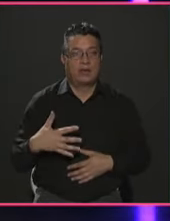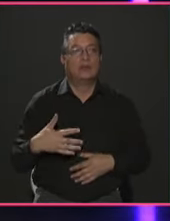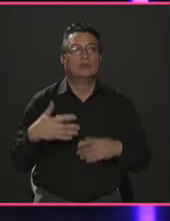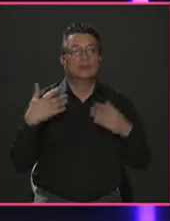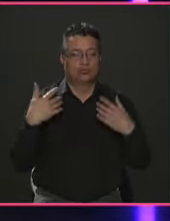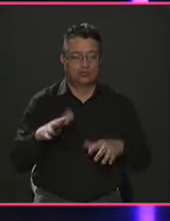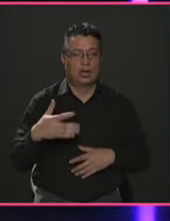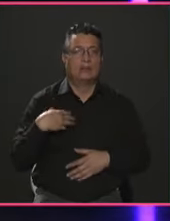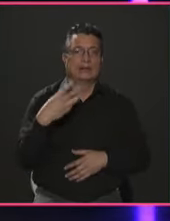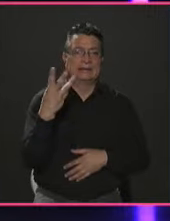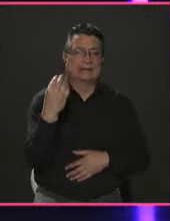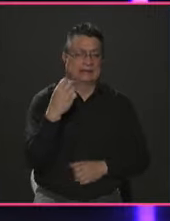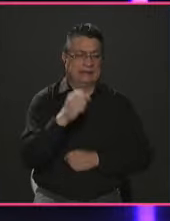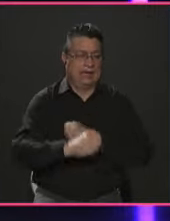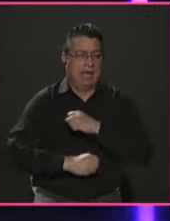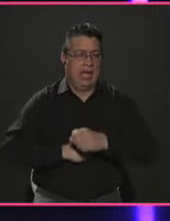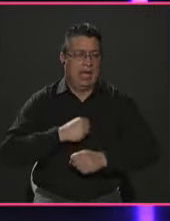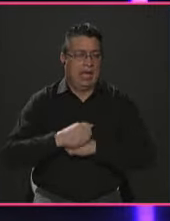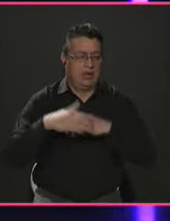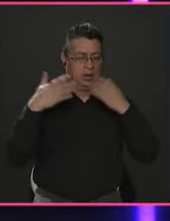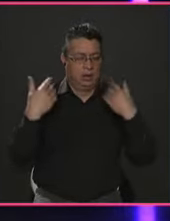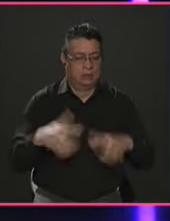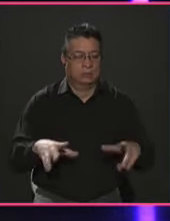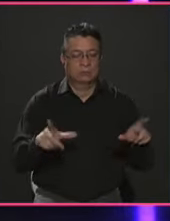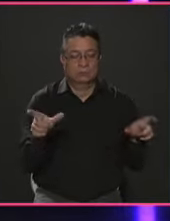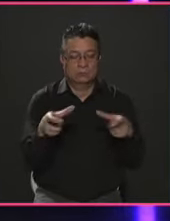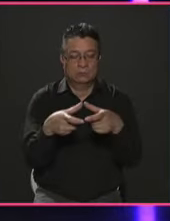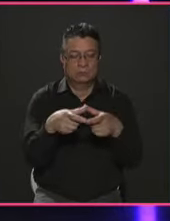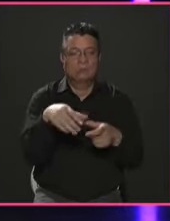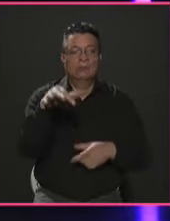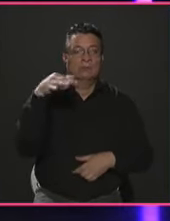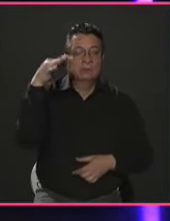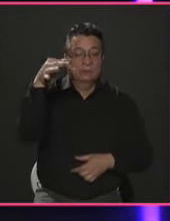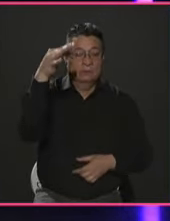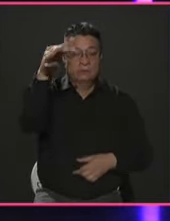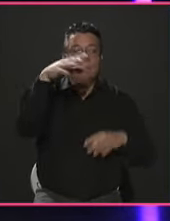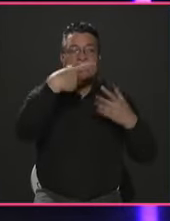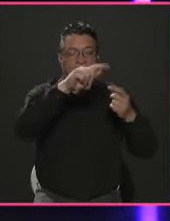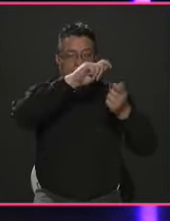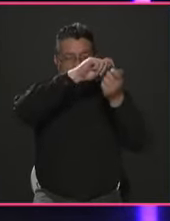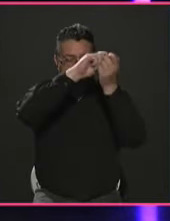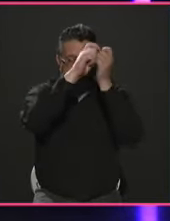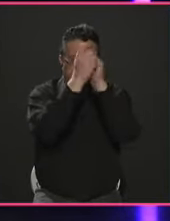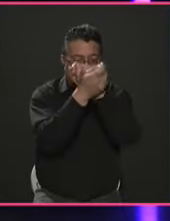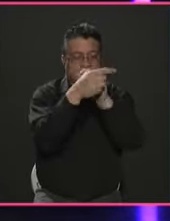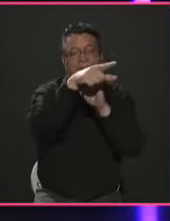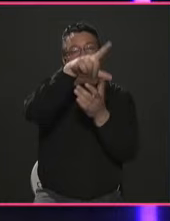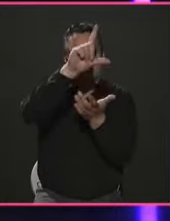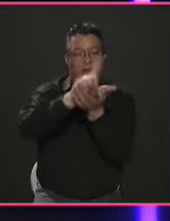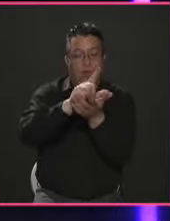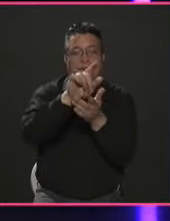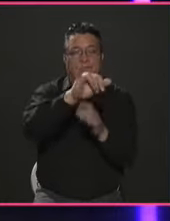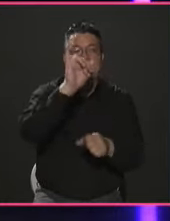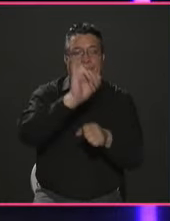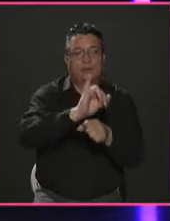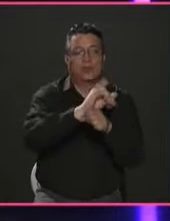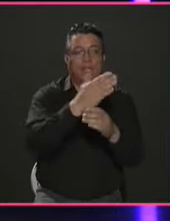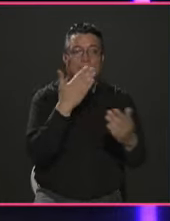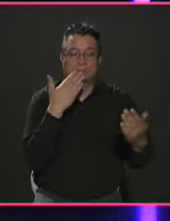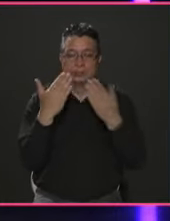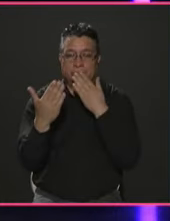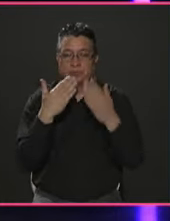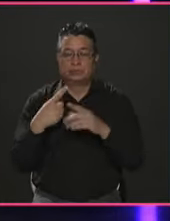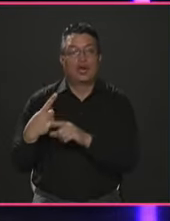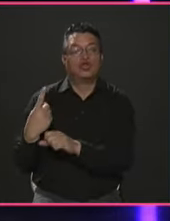sido 13 años en que el congreso futuro se ha transformado un espacio institucional de diálogo